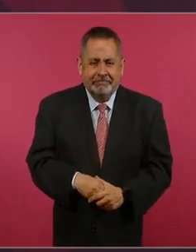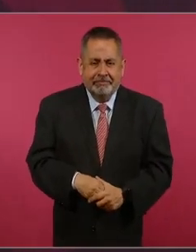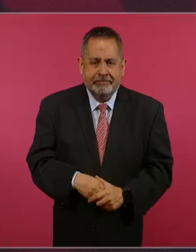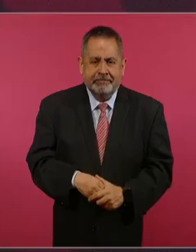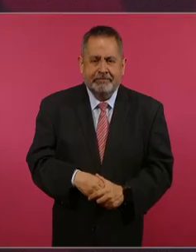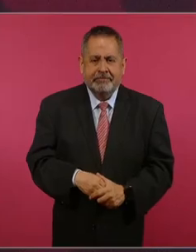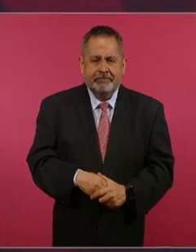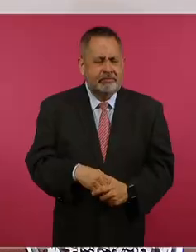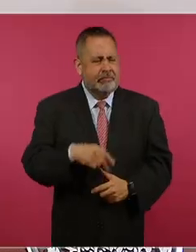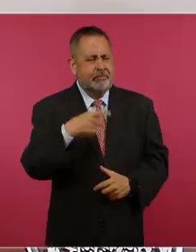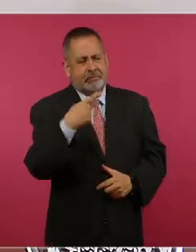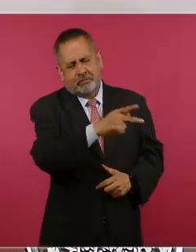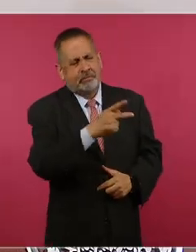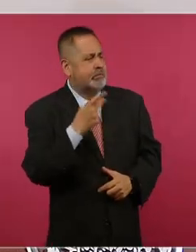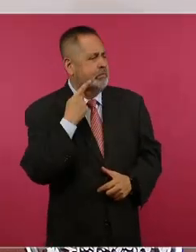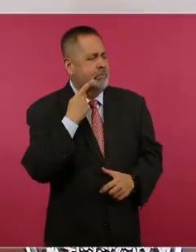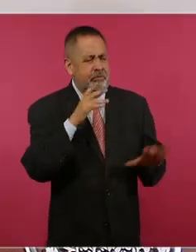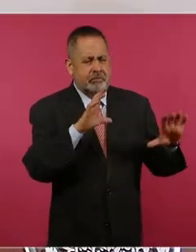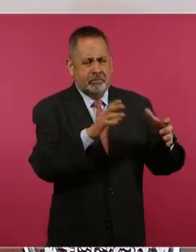su política,